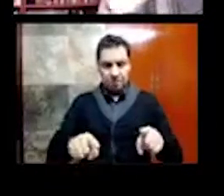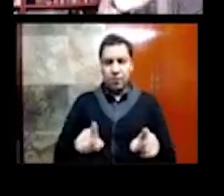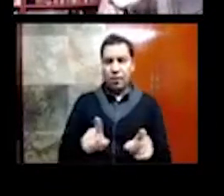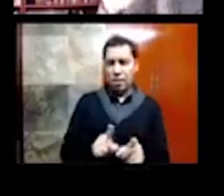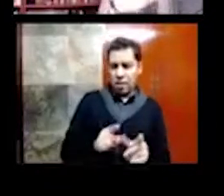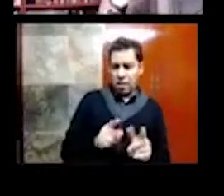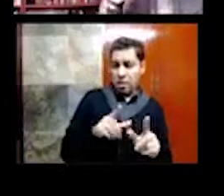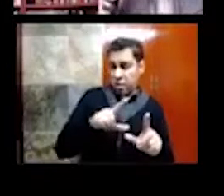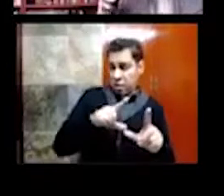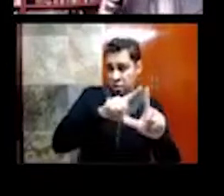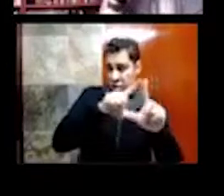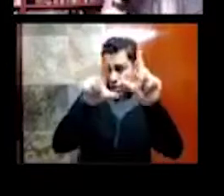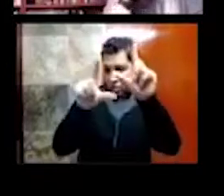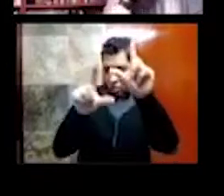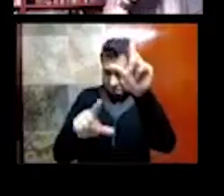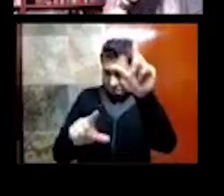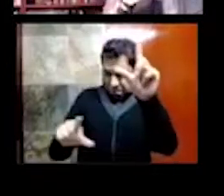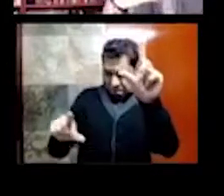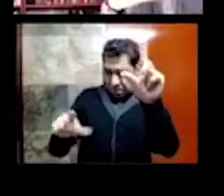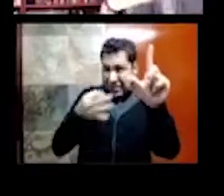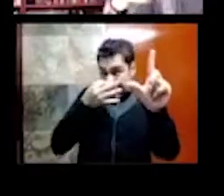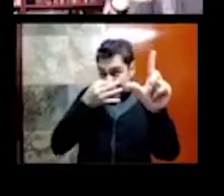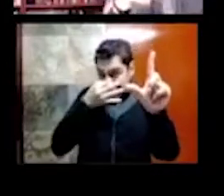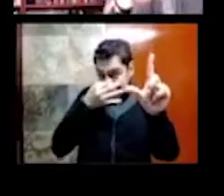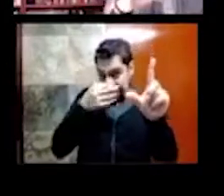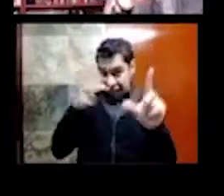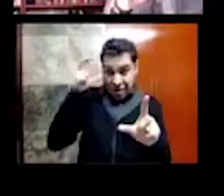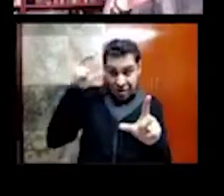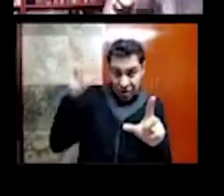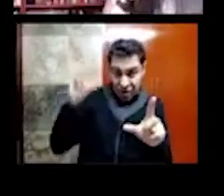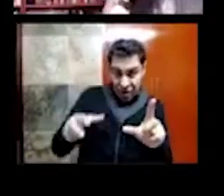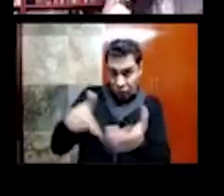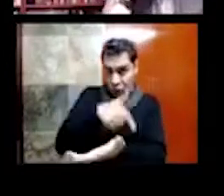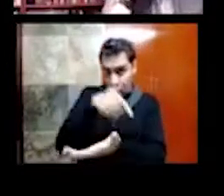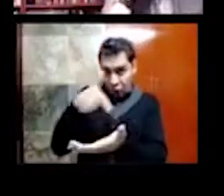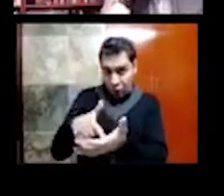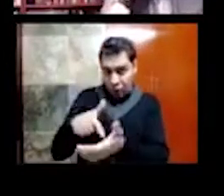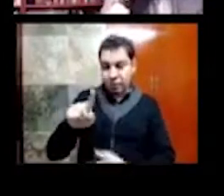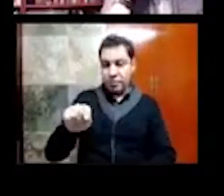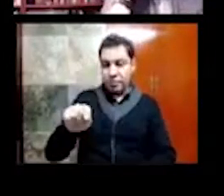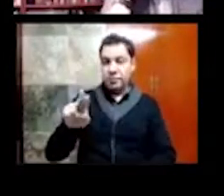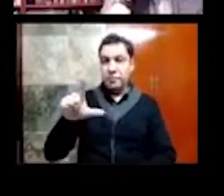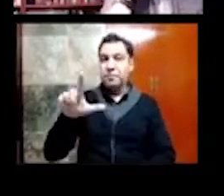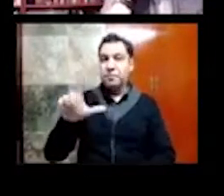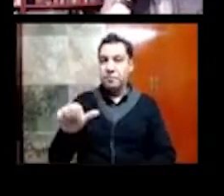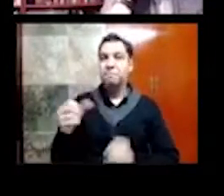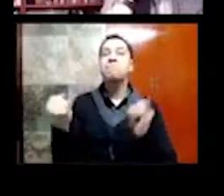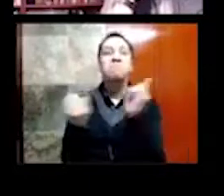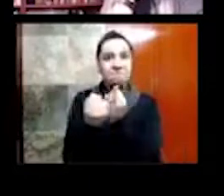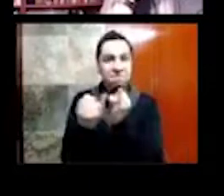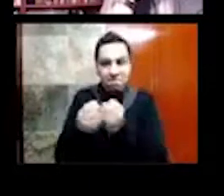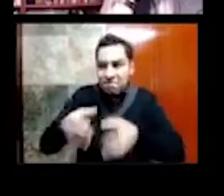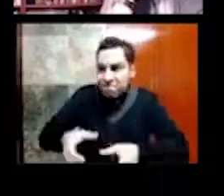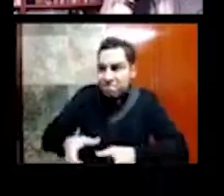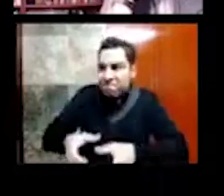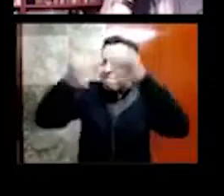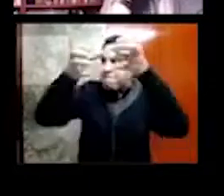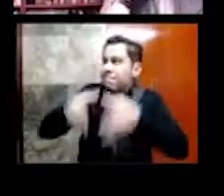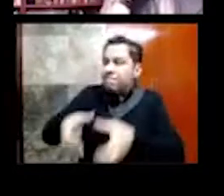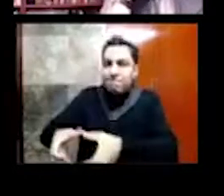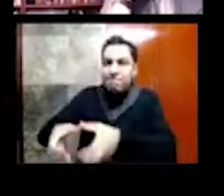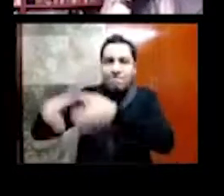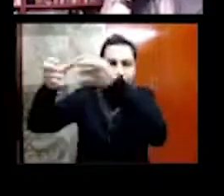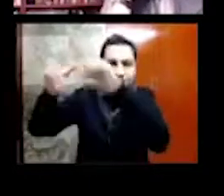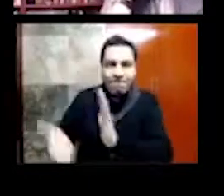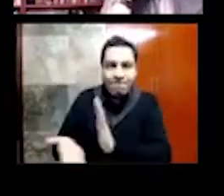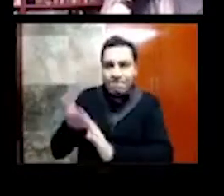visual, defensivo y estratégico que será uno de los componentes sustanciales del urbanismo y del emplazamiento